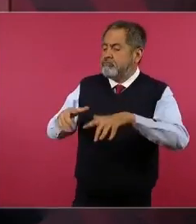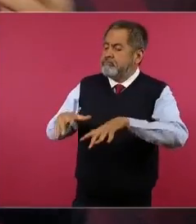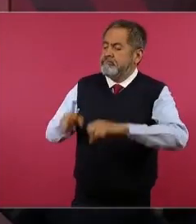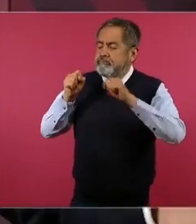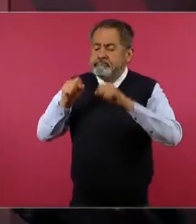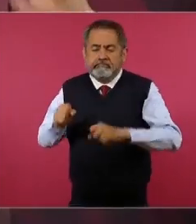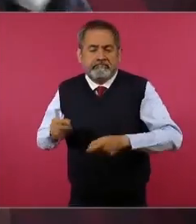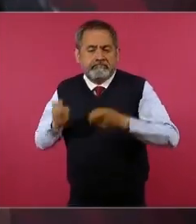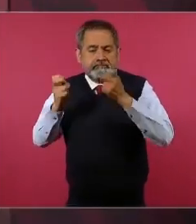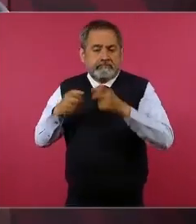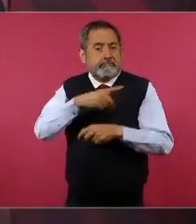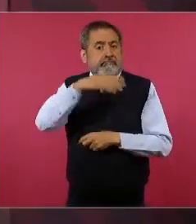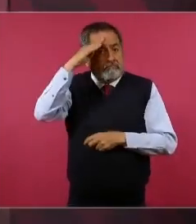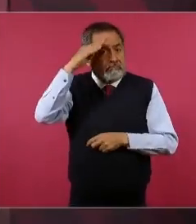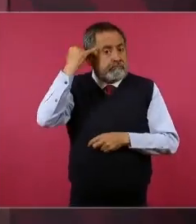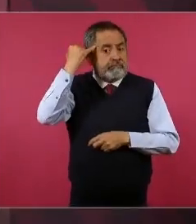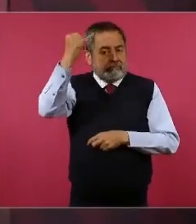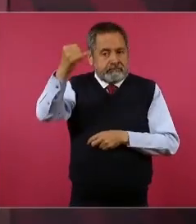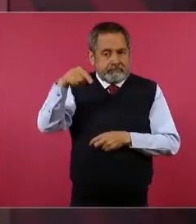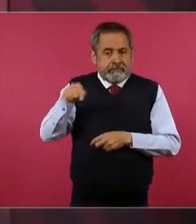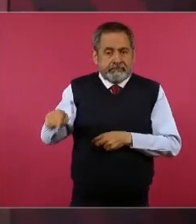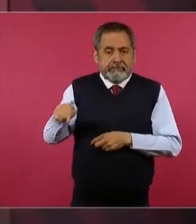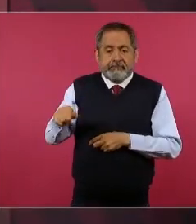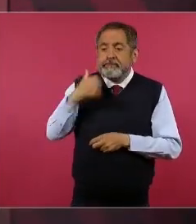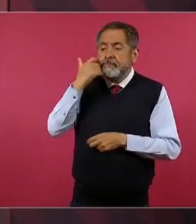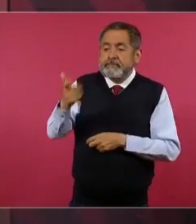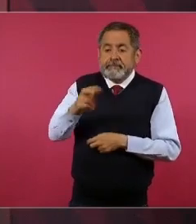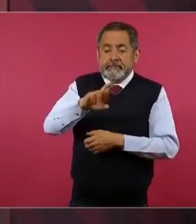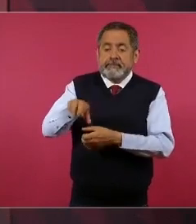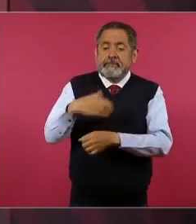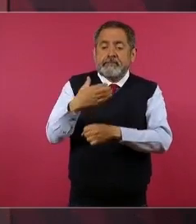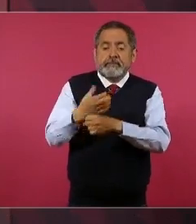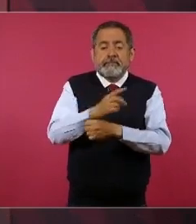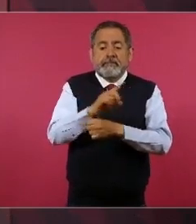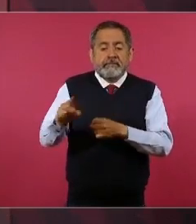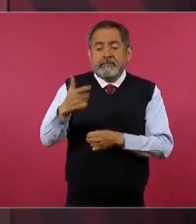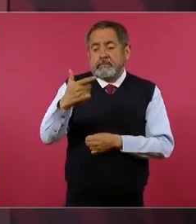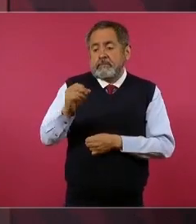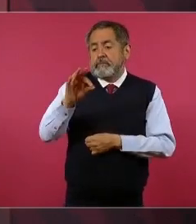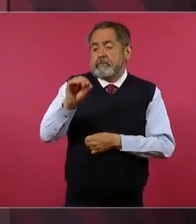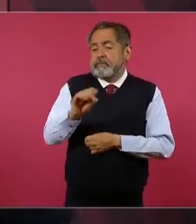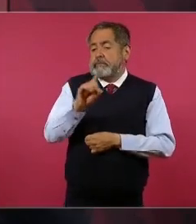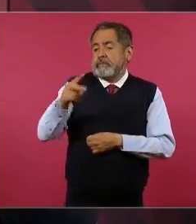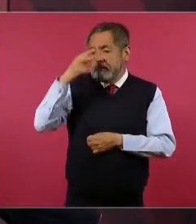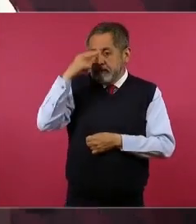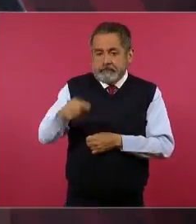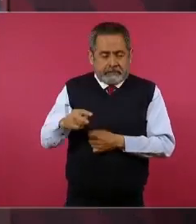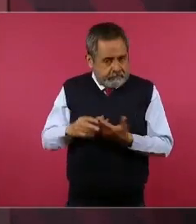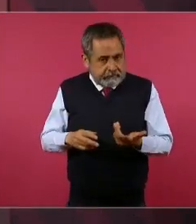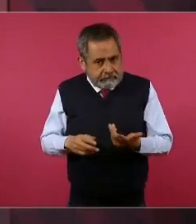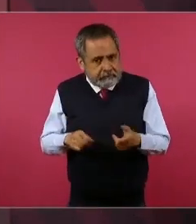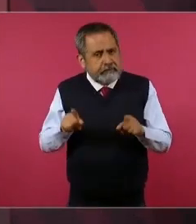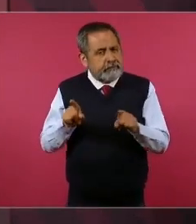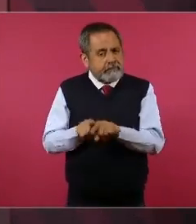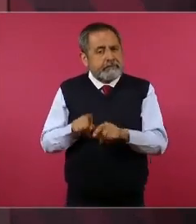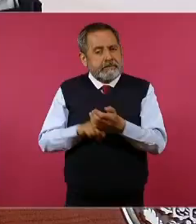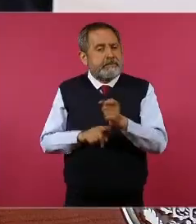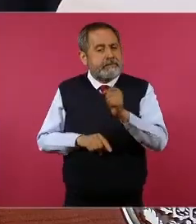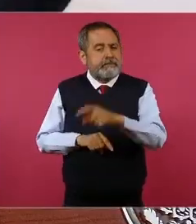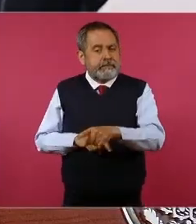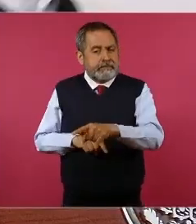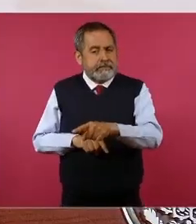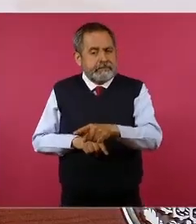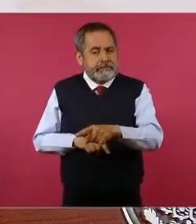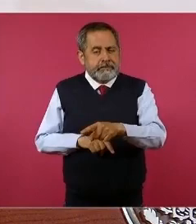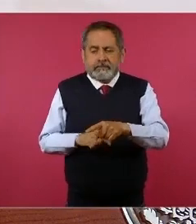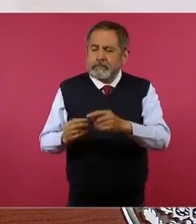Había planes para crear la República del Golfo de México, así como se creó el